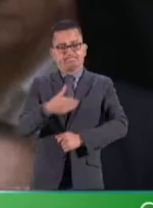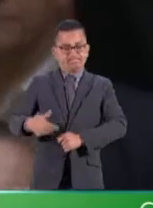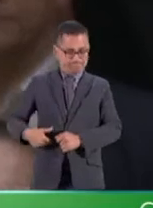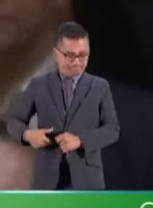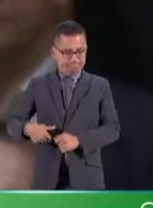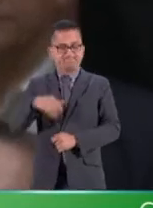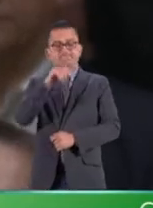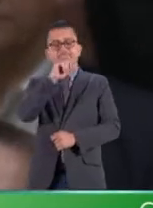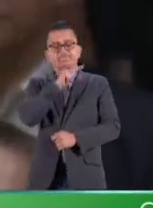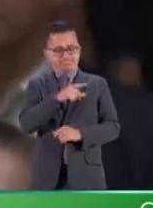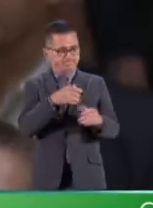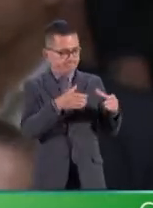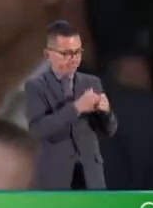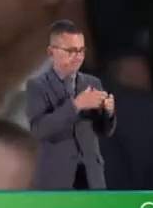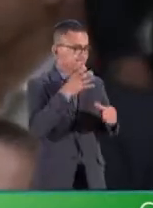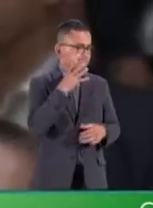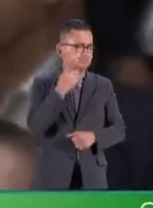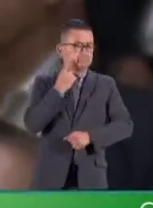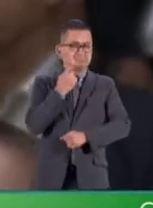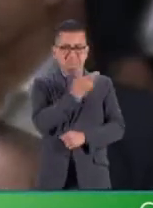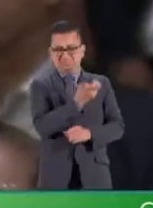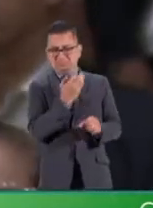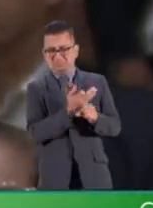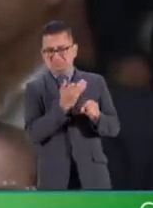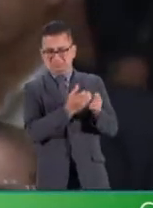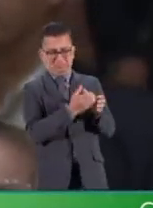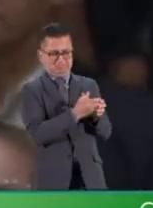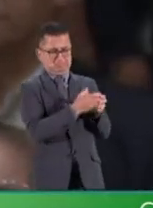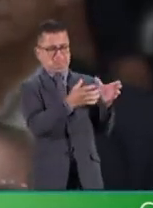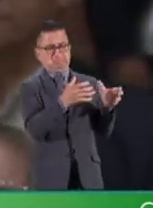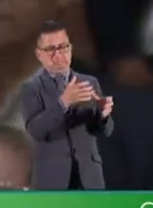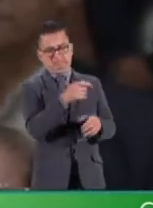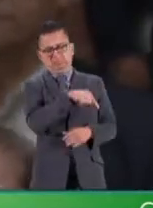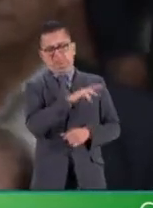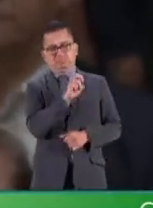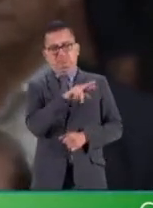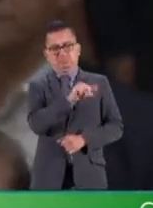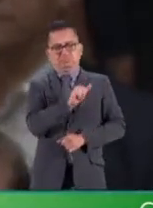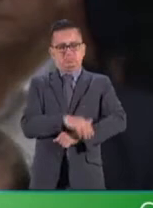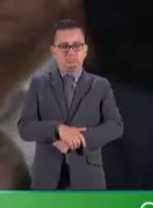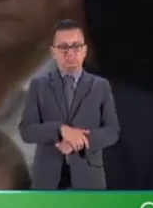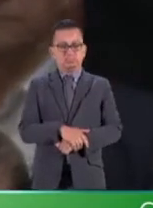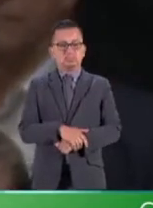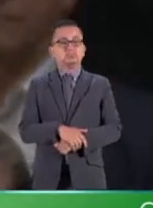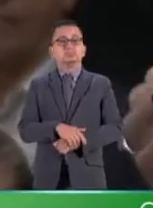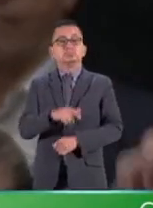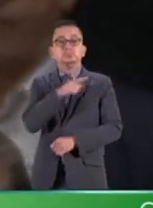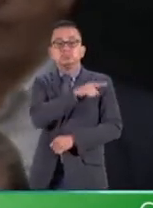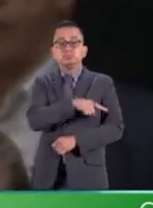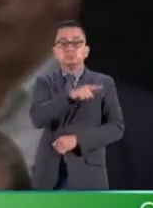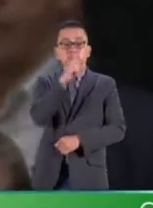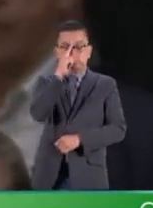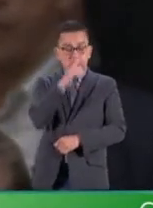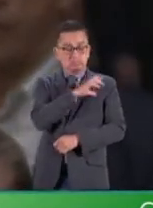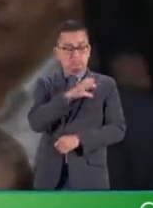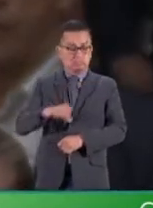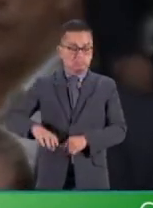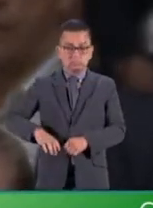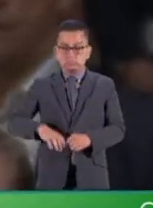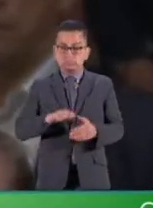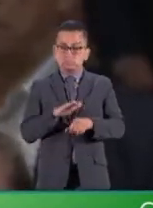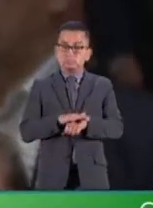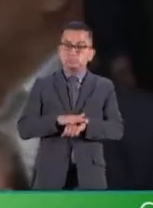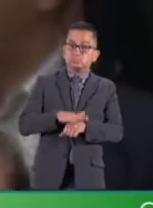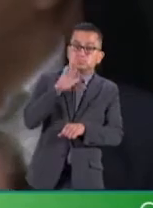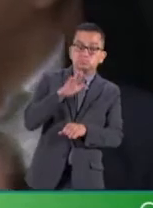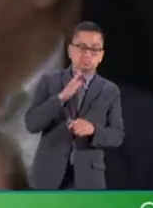Congreso con una supermayoría artificial de Morena. Además de tener la mayoría de los candidatos, también tendrán la mayoría de recursos